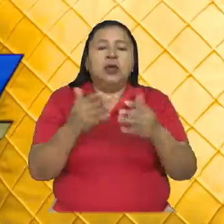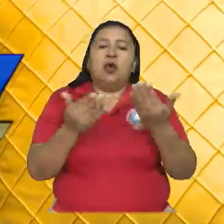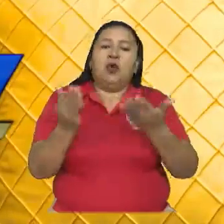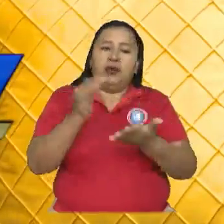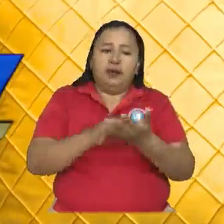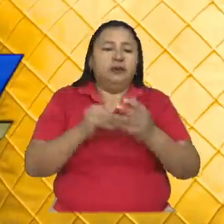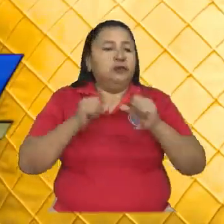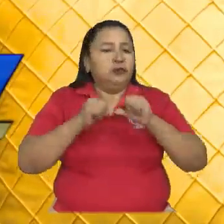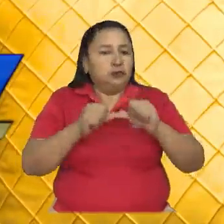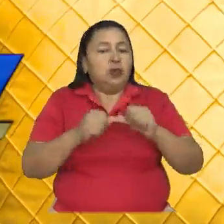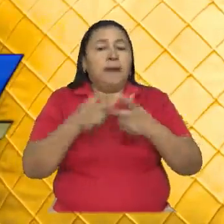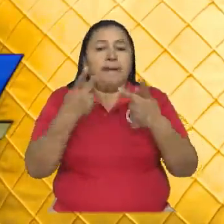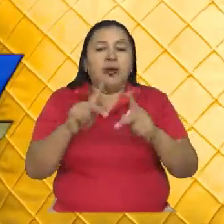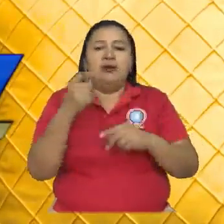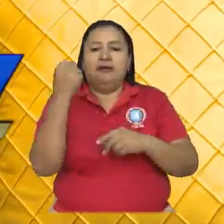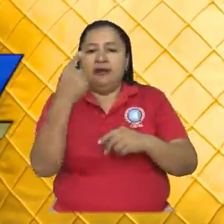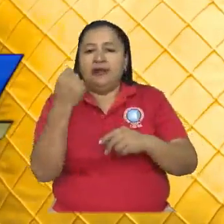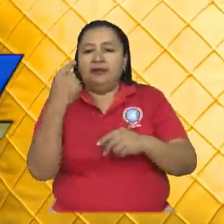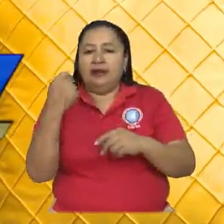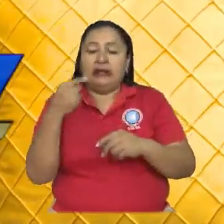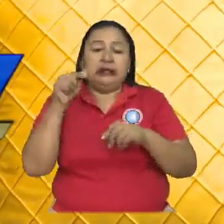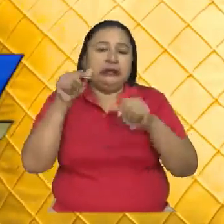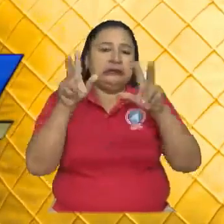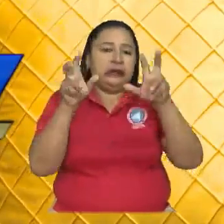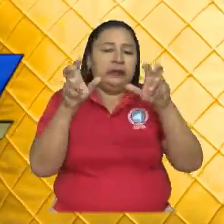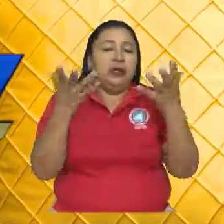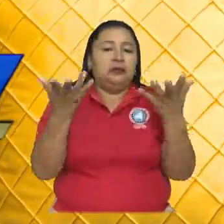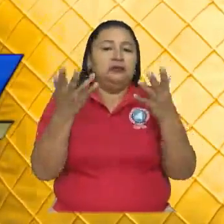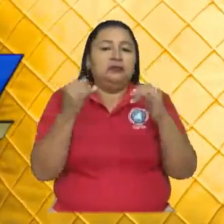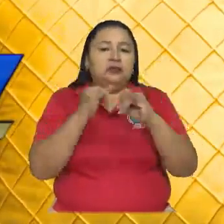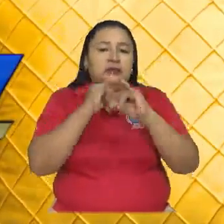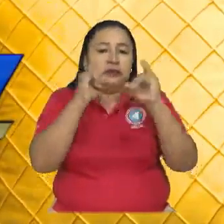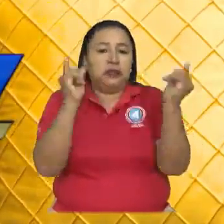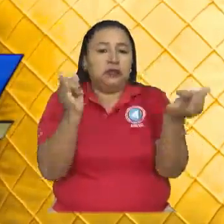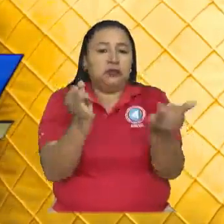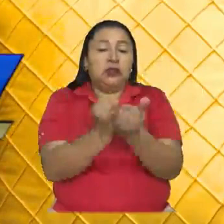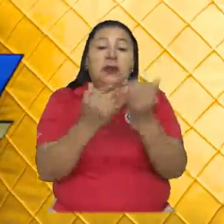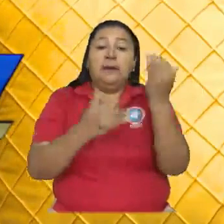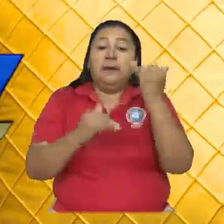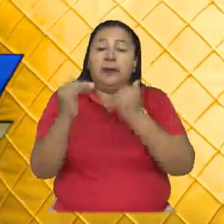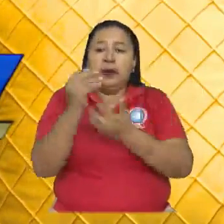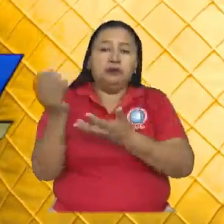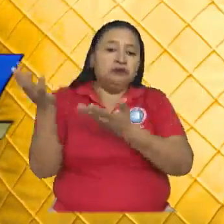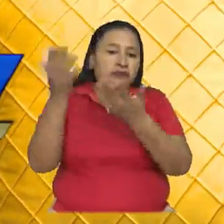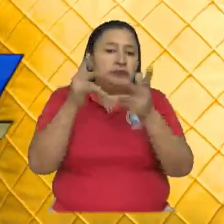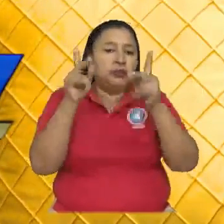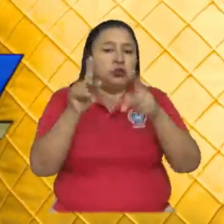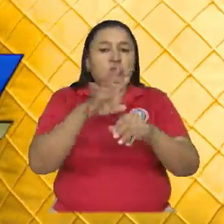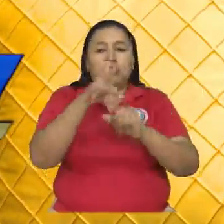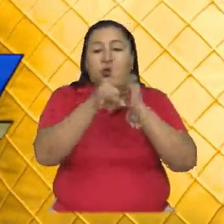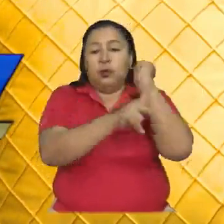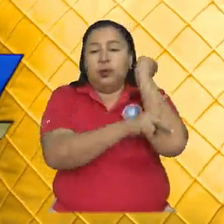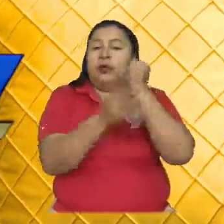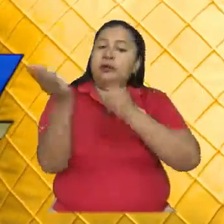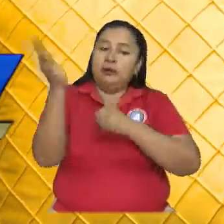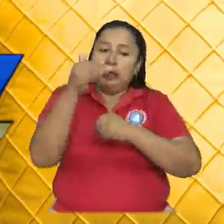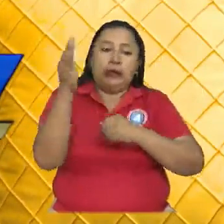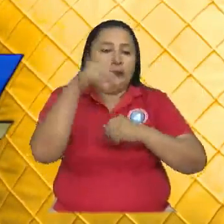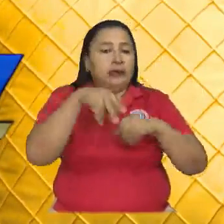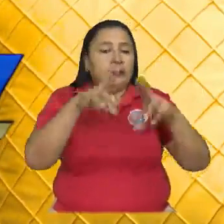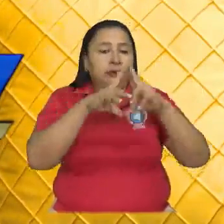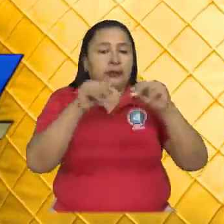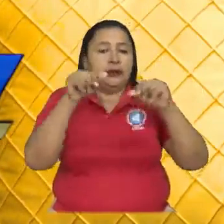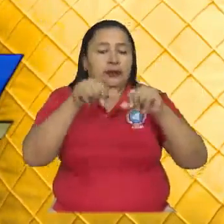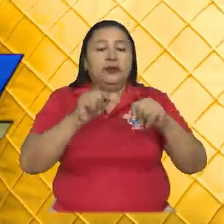restablecido, pero aún nos falta un poco de terreno en cuanto al tema de atraer una mayor afluencia de turistas de otras nacionalidades hacia